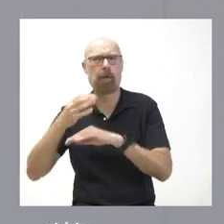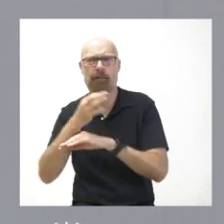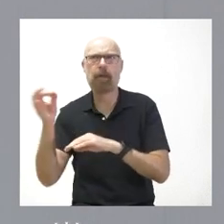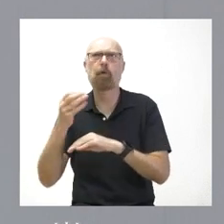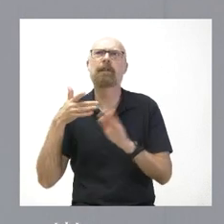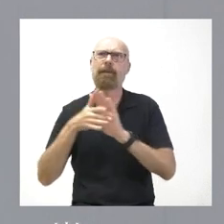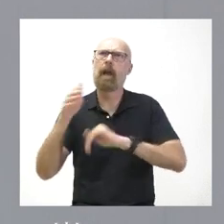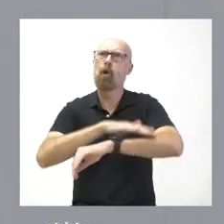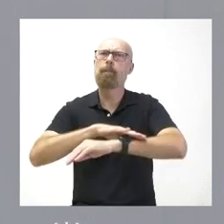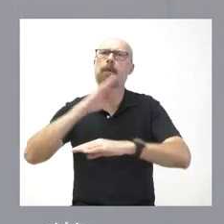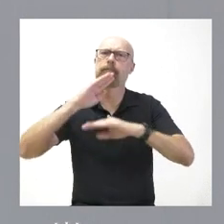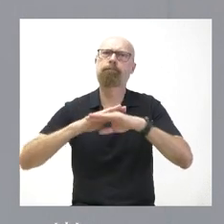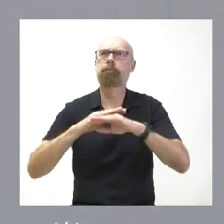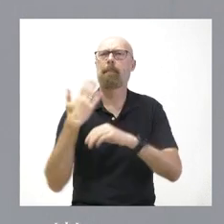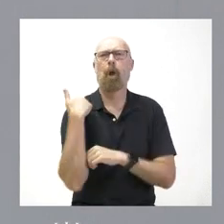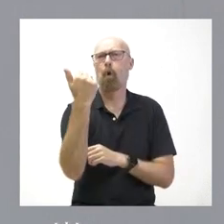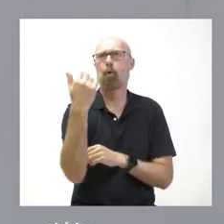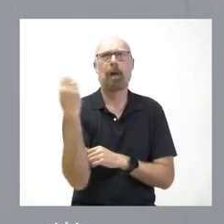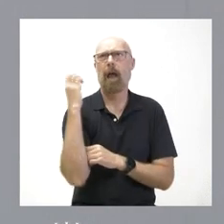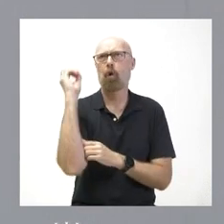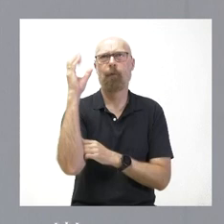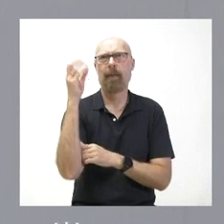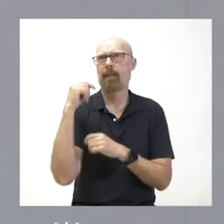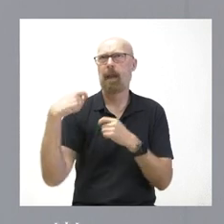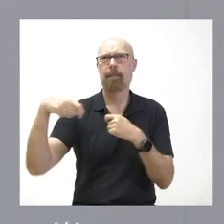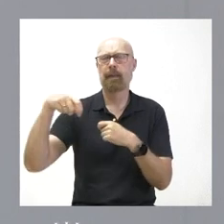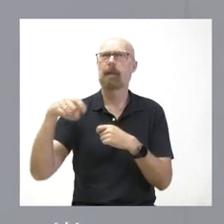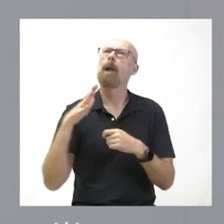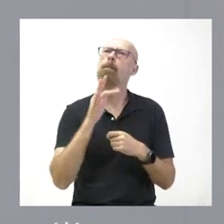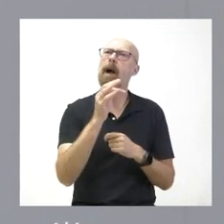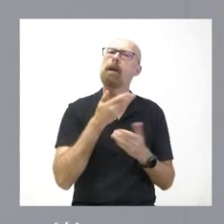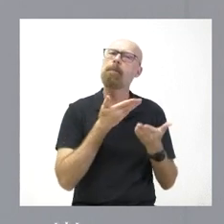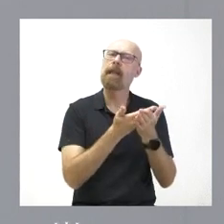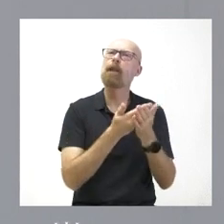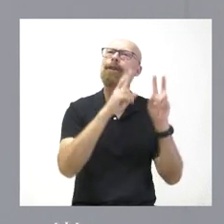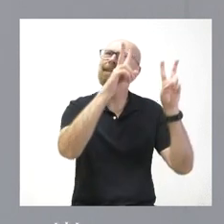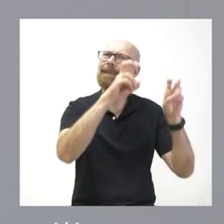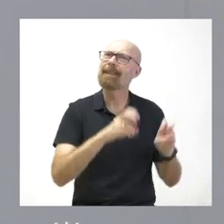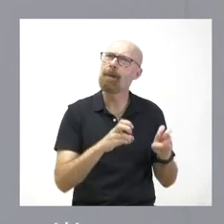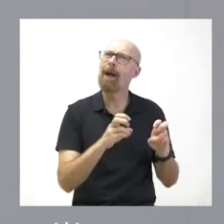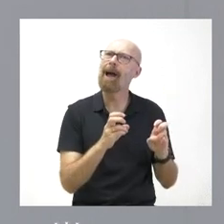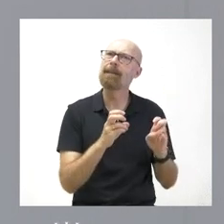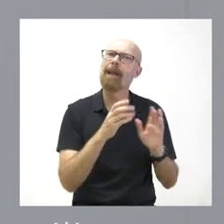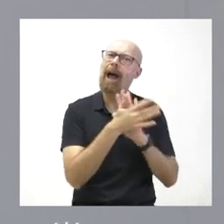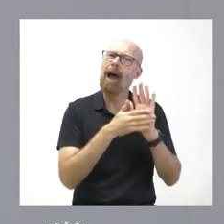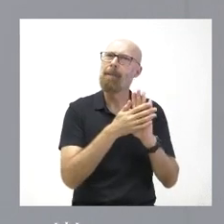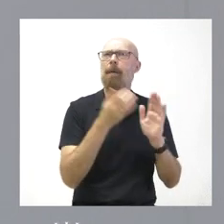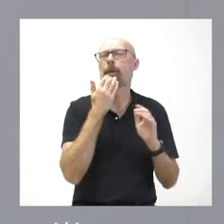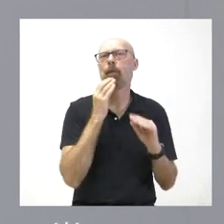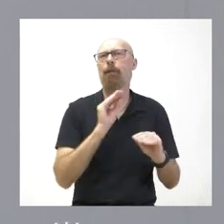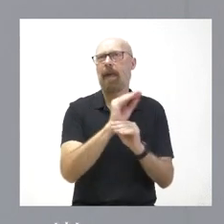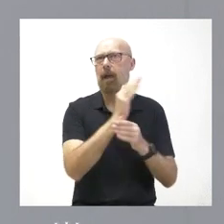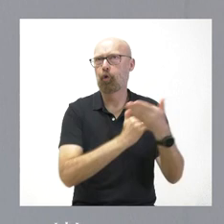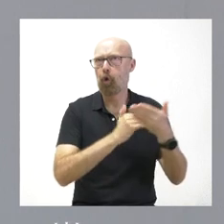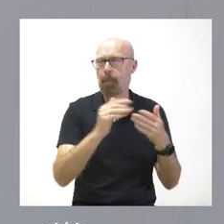eh además hemos incluido una serie de temas que nos gustaría que se incluyeran en esta conferencia de presidentes hablar de la financiación autonómica